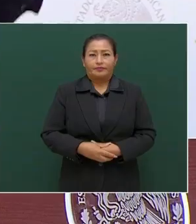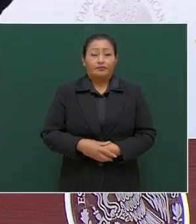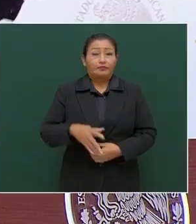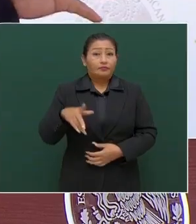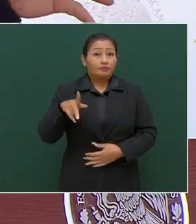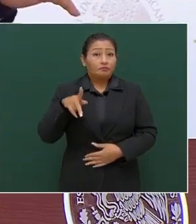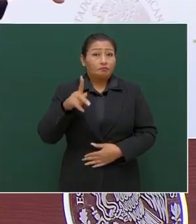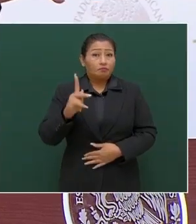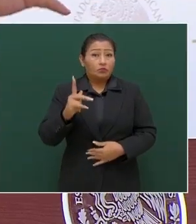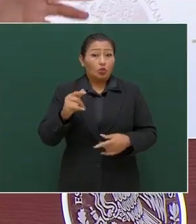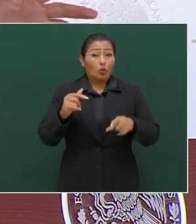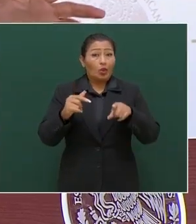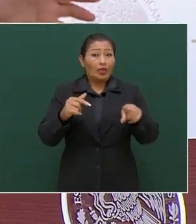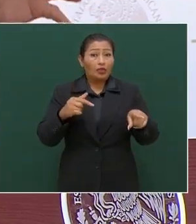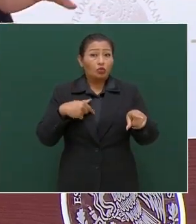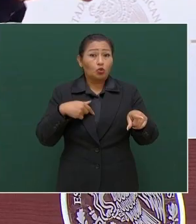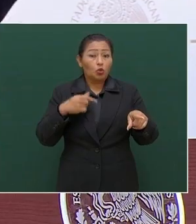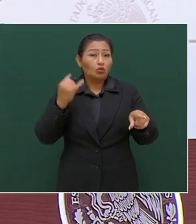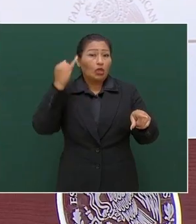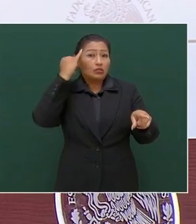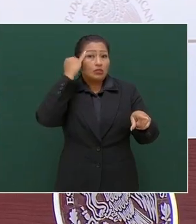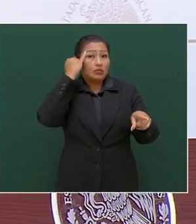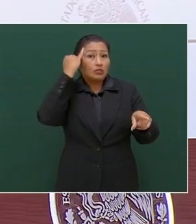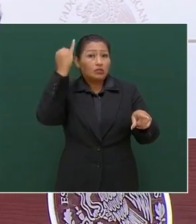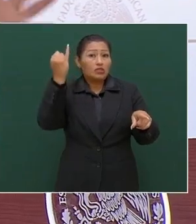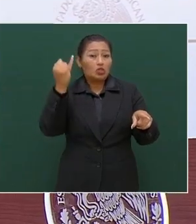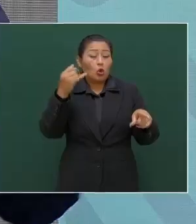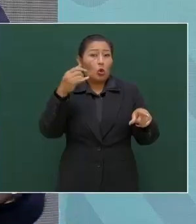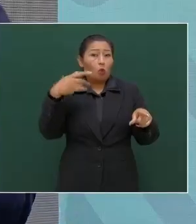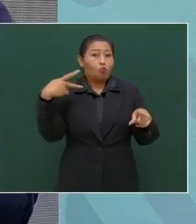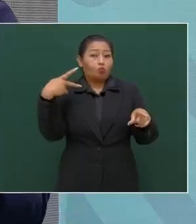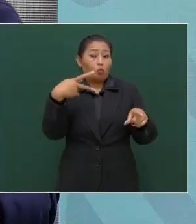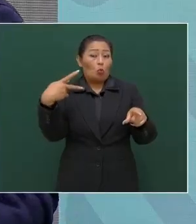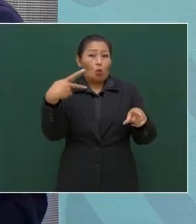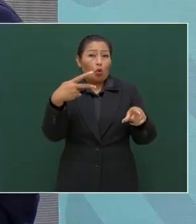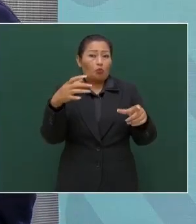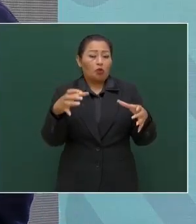Pero crearon todo un andamiaje